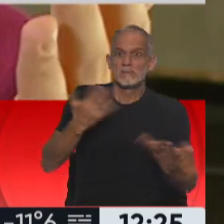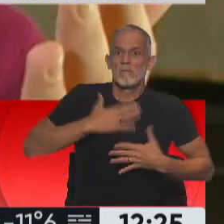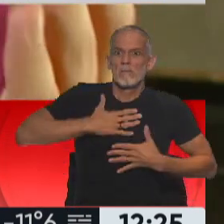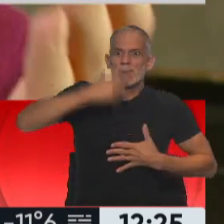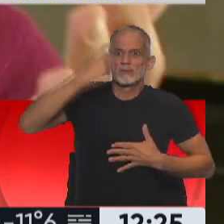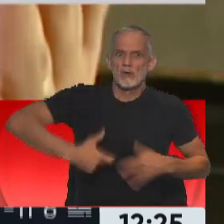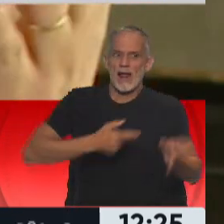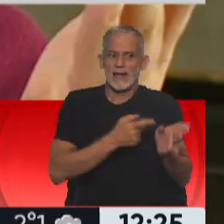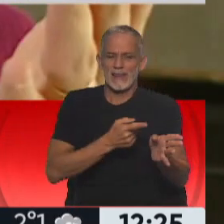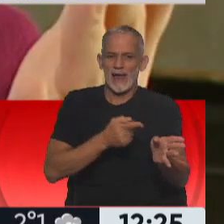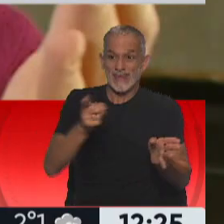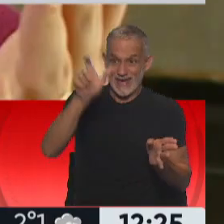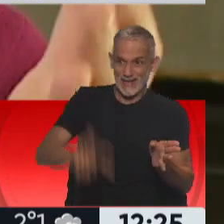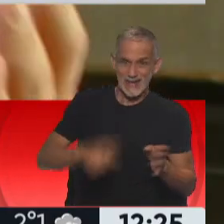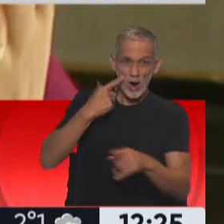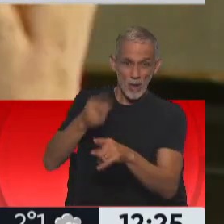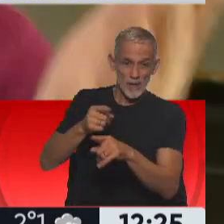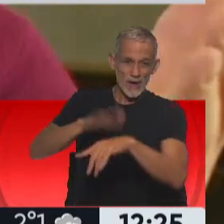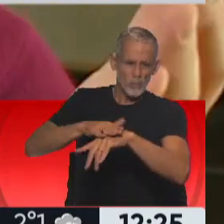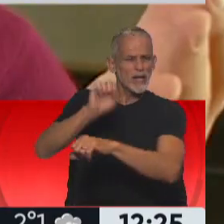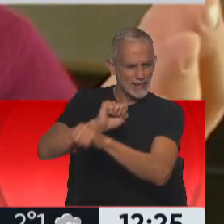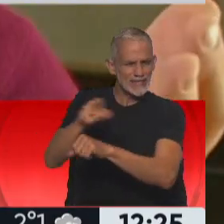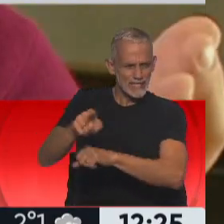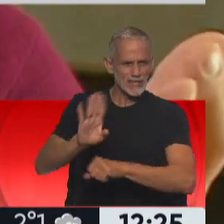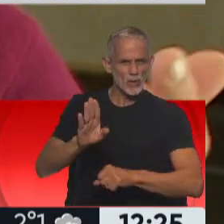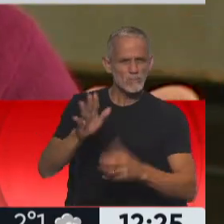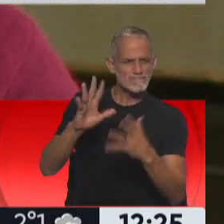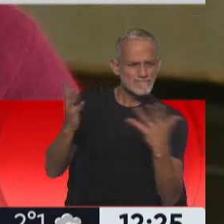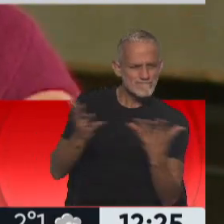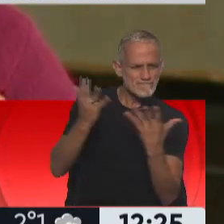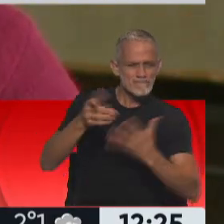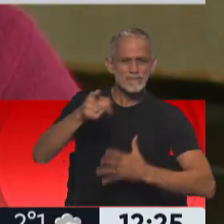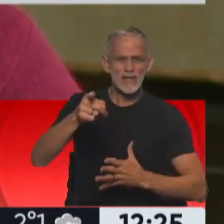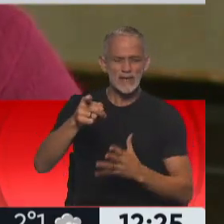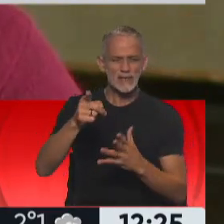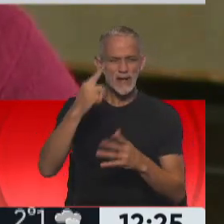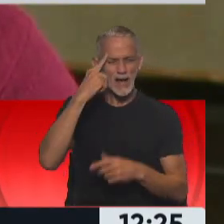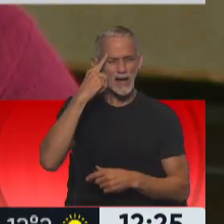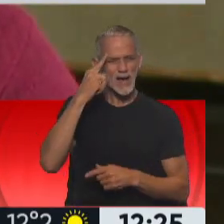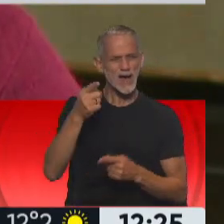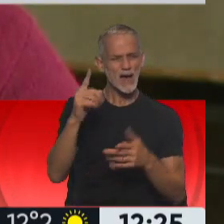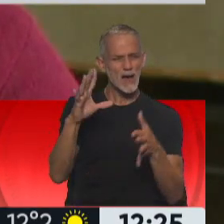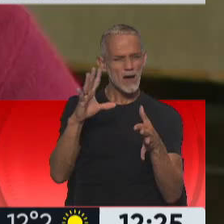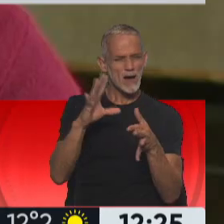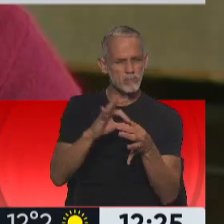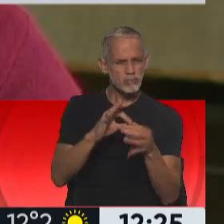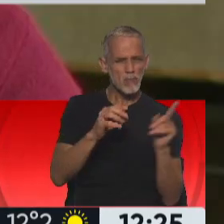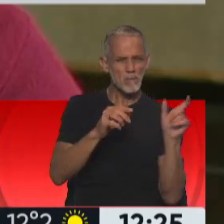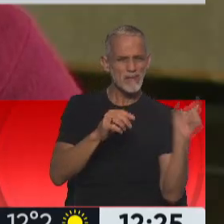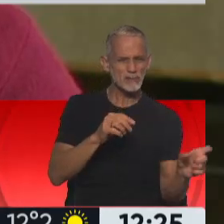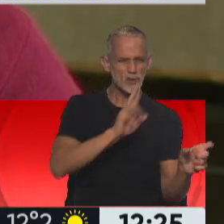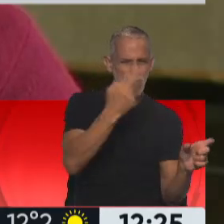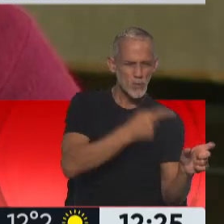personalidad del imputado que ahora está detenido es congruente con la persona